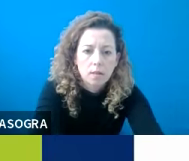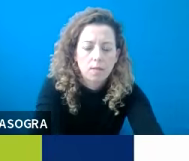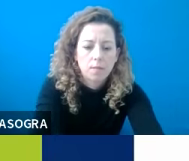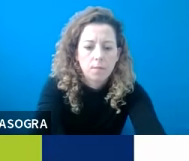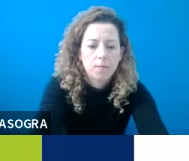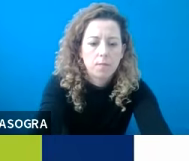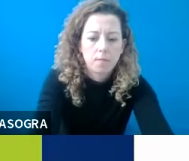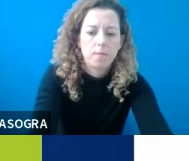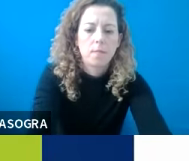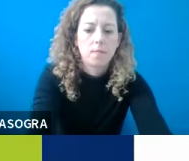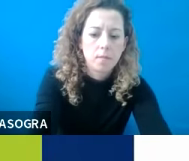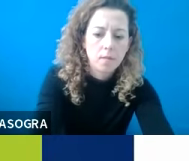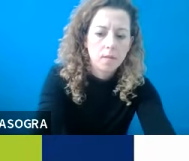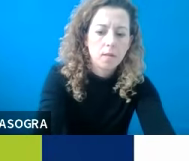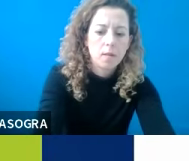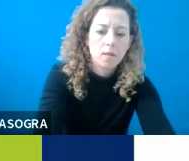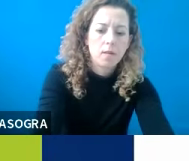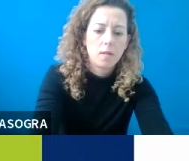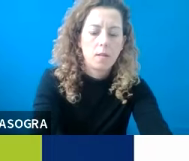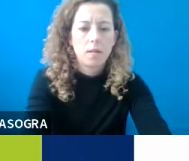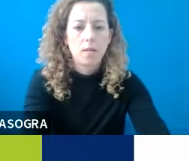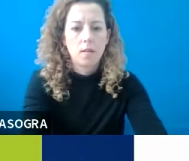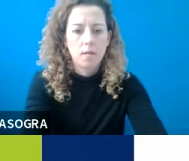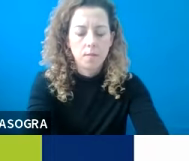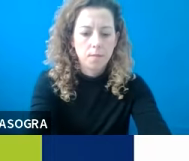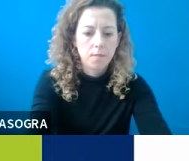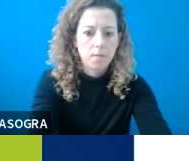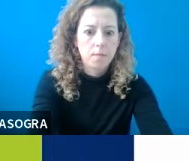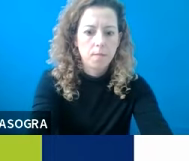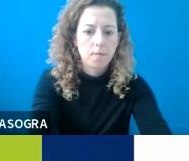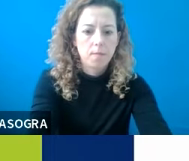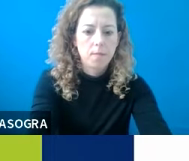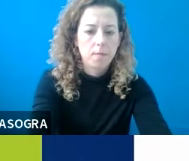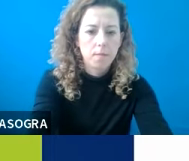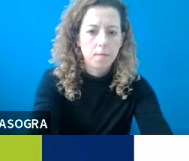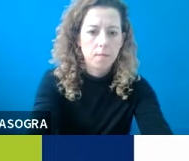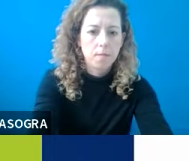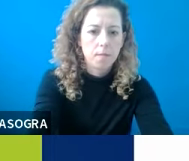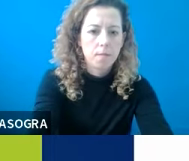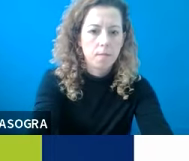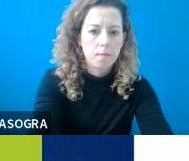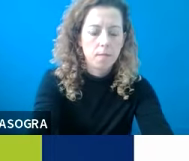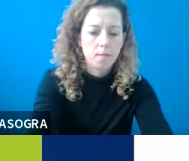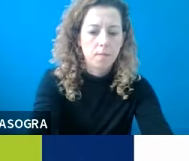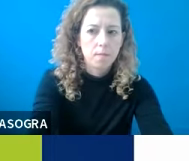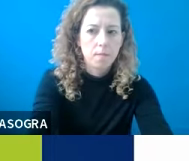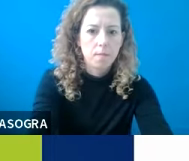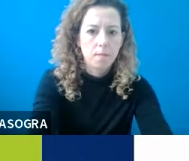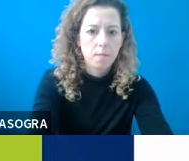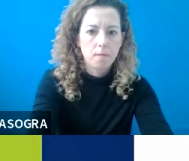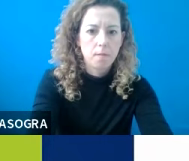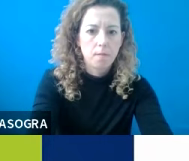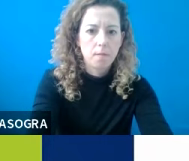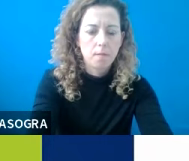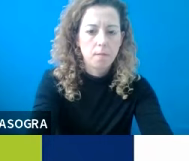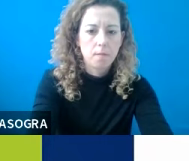temprana, que la evolución de los niños es muy variable e individual independientemente del diagnóstico y en el caso del autismo pues si hablamos de un trastorno